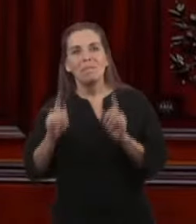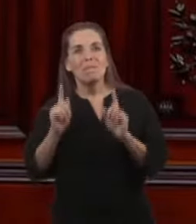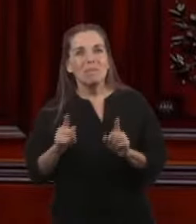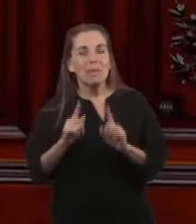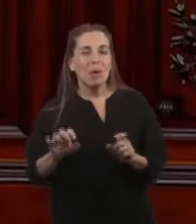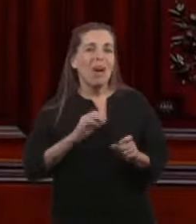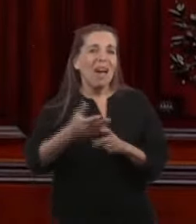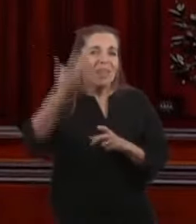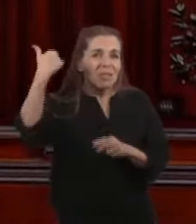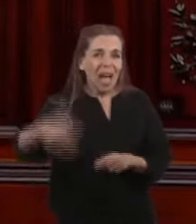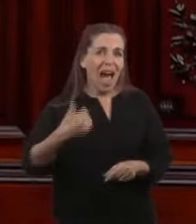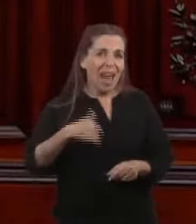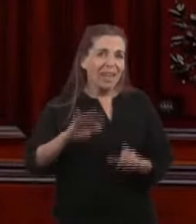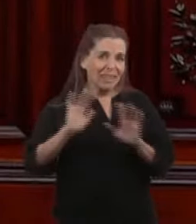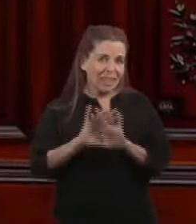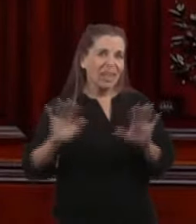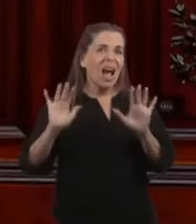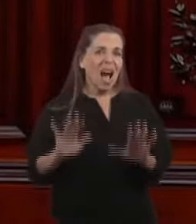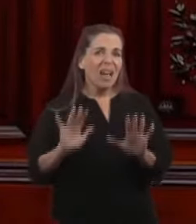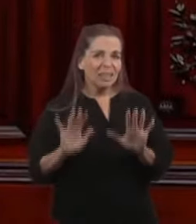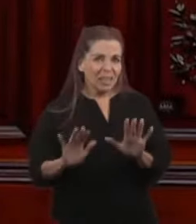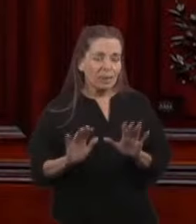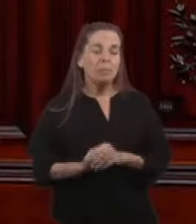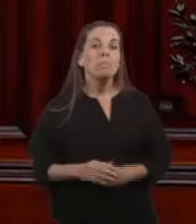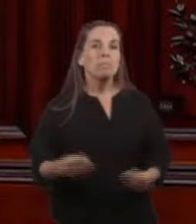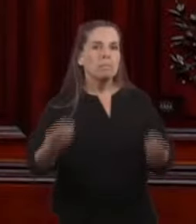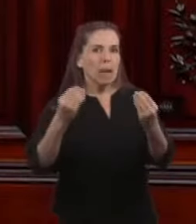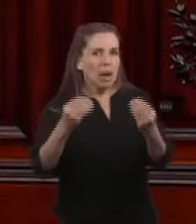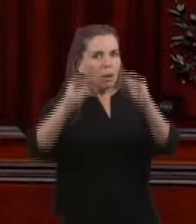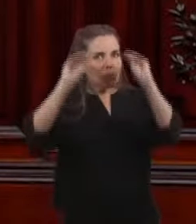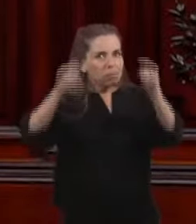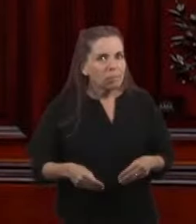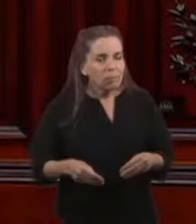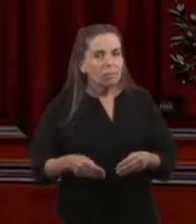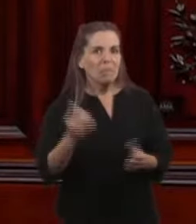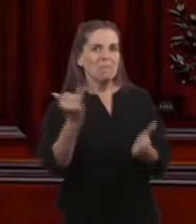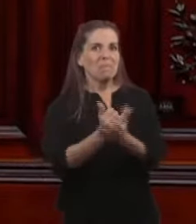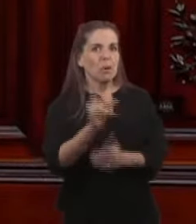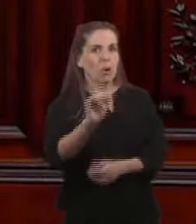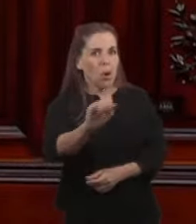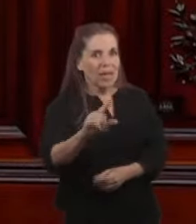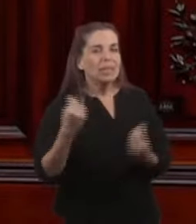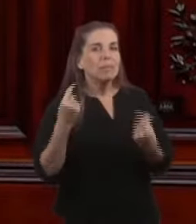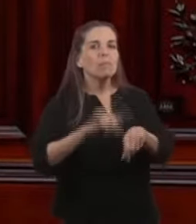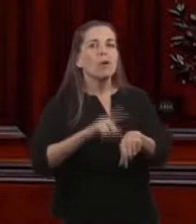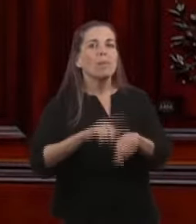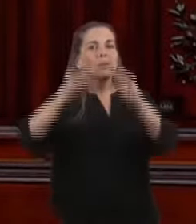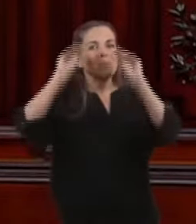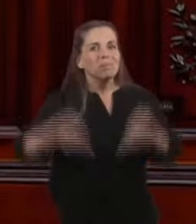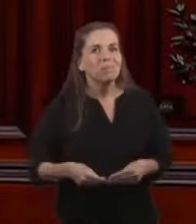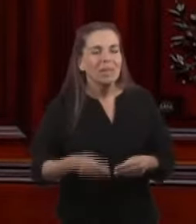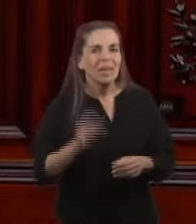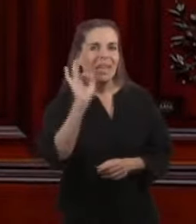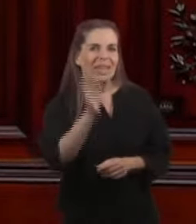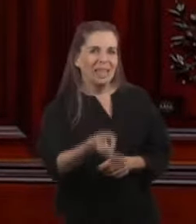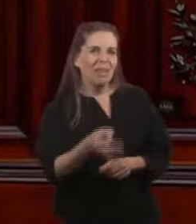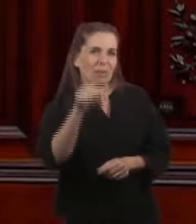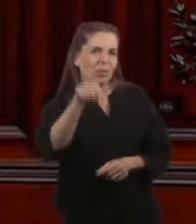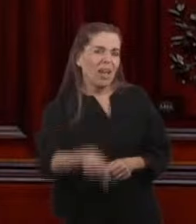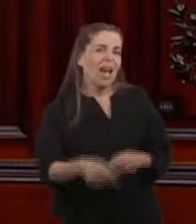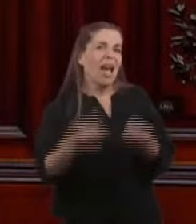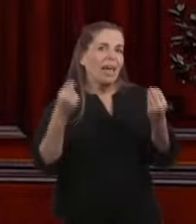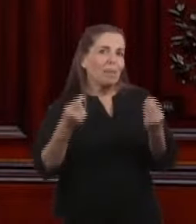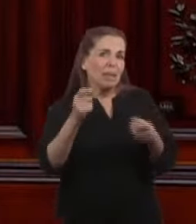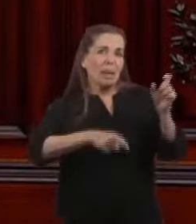defte cereal del mundo pero el Def no es inocuo caer en default lo que produce es la ya famosa en Argentina fuga